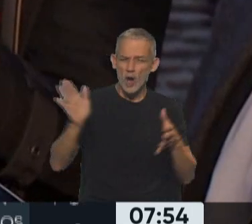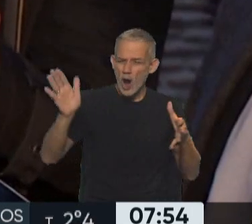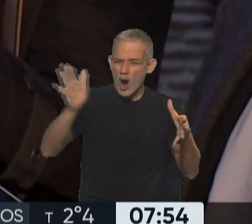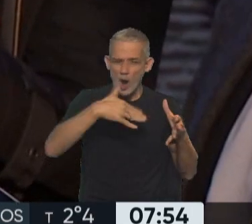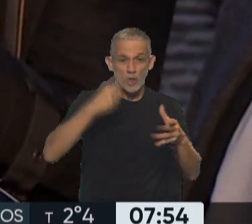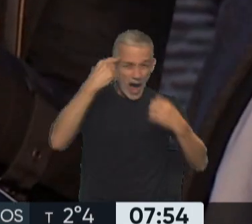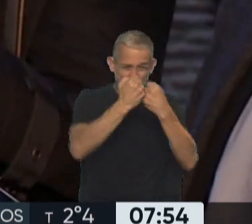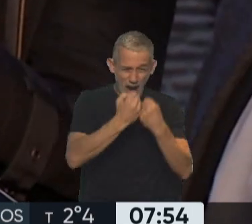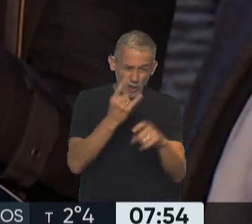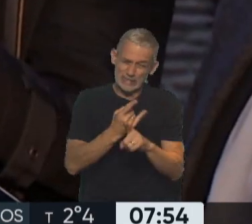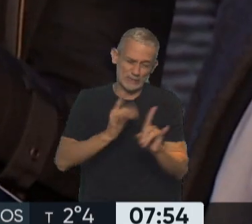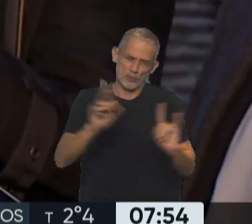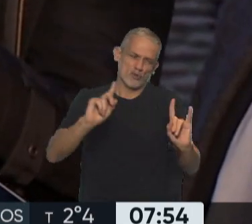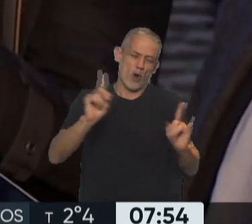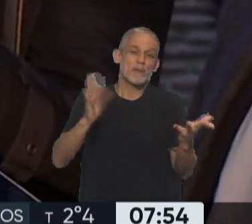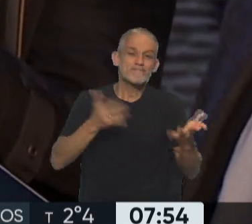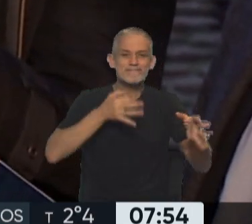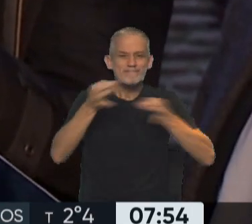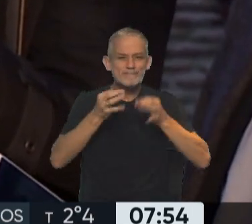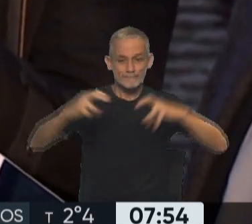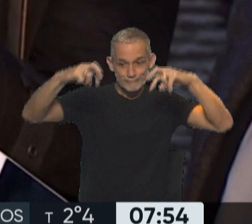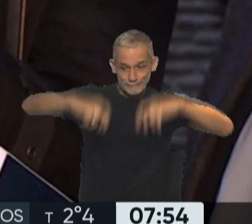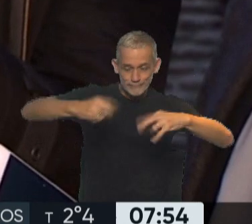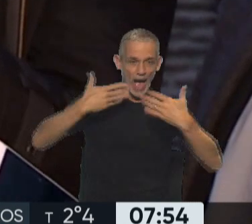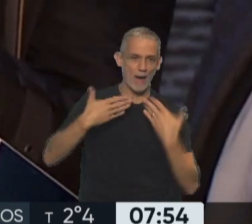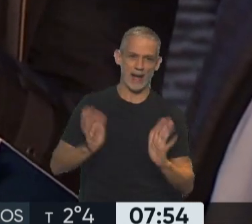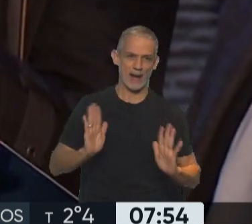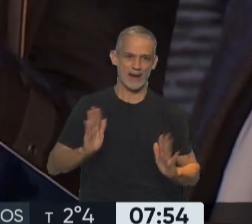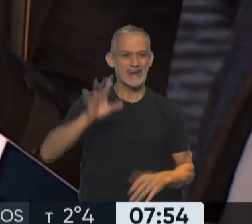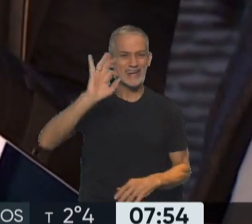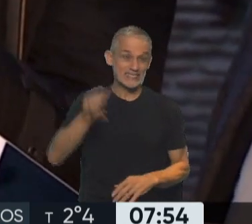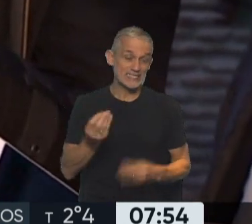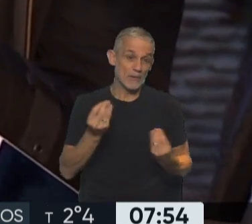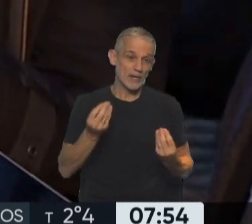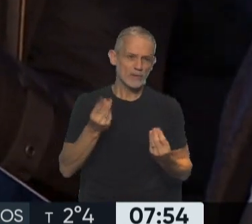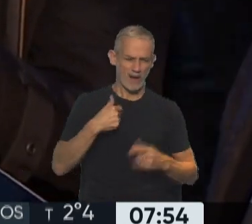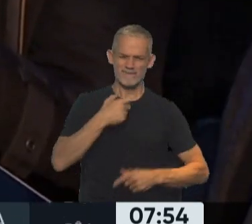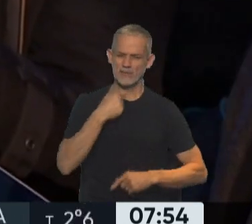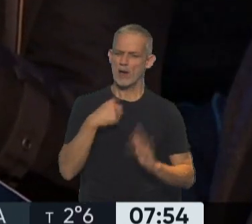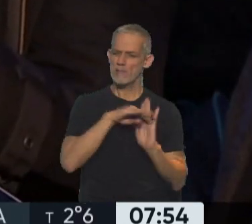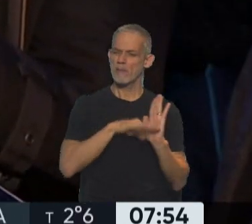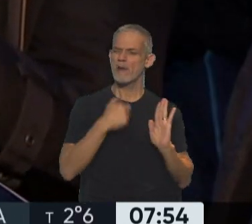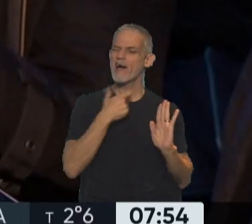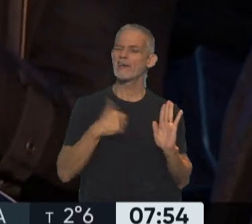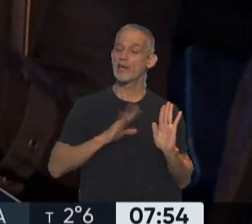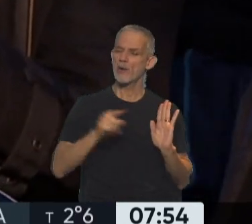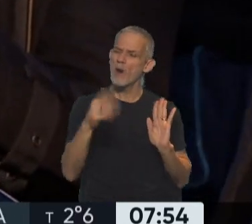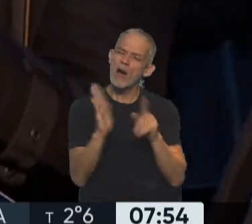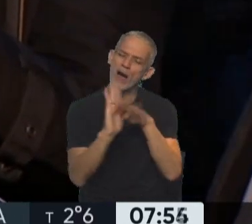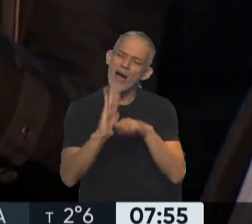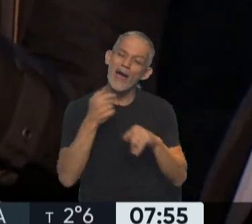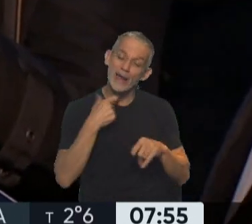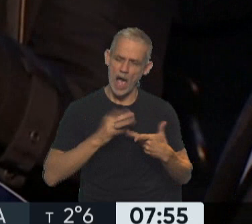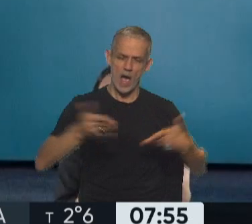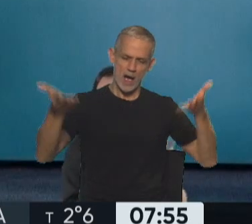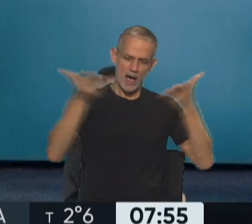ponerse de acuerdo siempre, pero sí llegar a la mesa de diálogo, no solo sabiendo qué se quiere llevar, sino básicamente y más